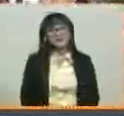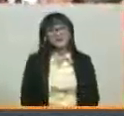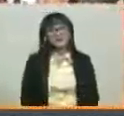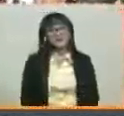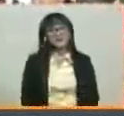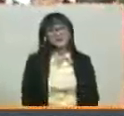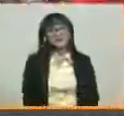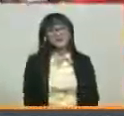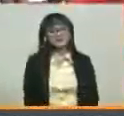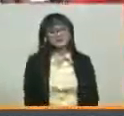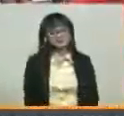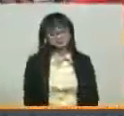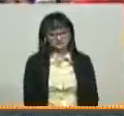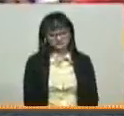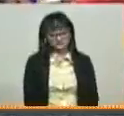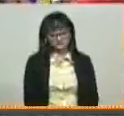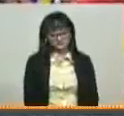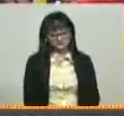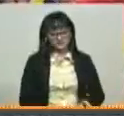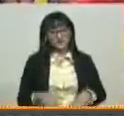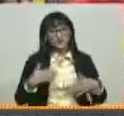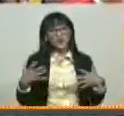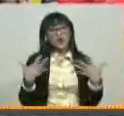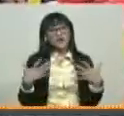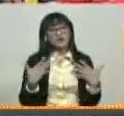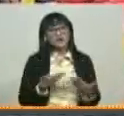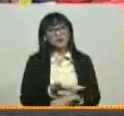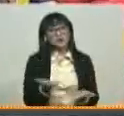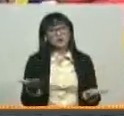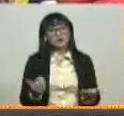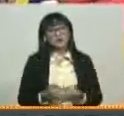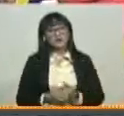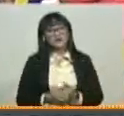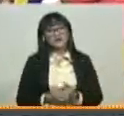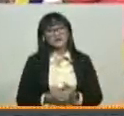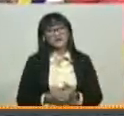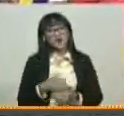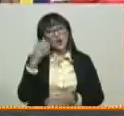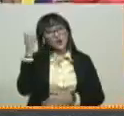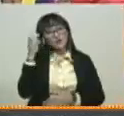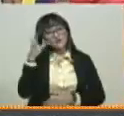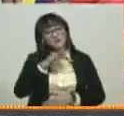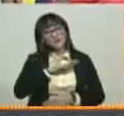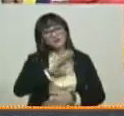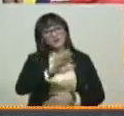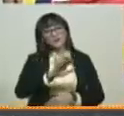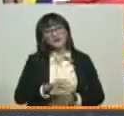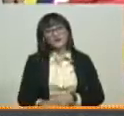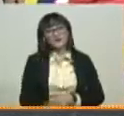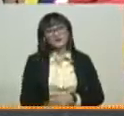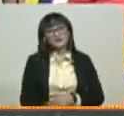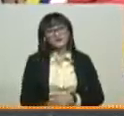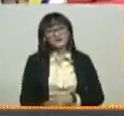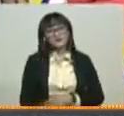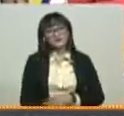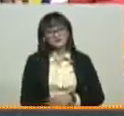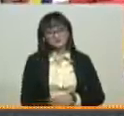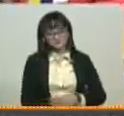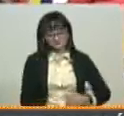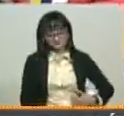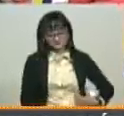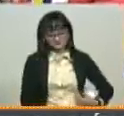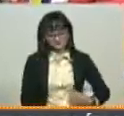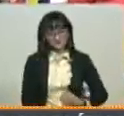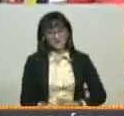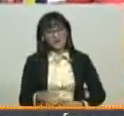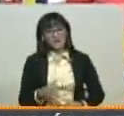Yo me lleno de la alegría de ustedes. Yo me lleno de la conciencia de ustedes. Yo me lleno